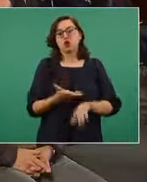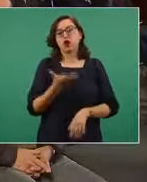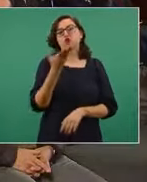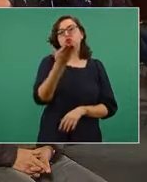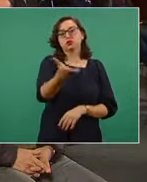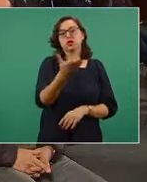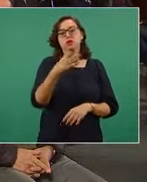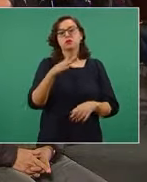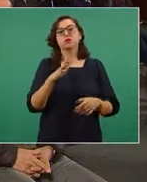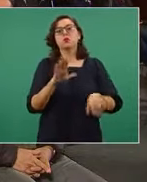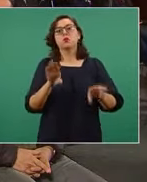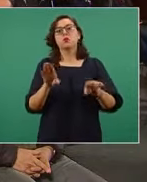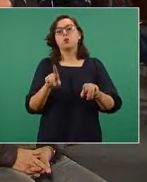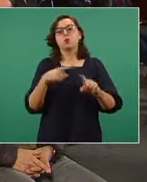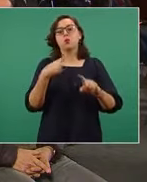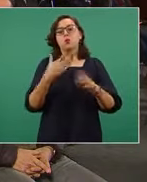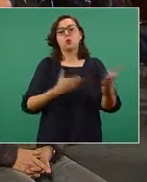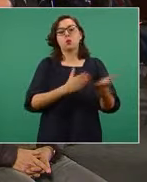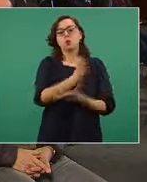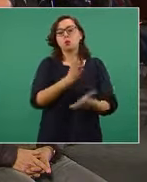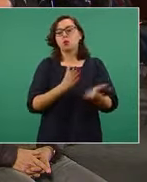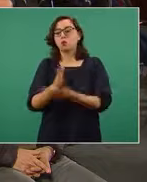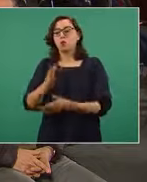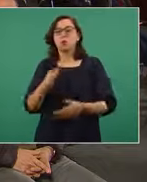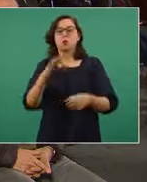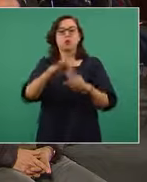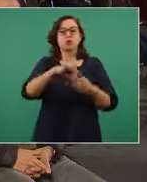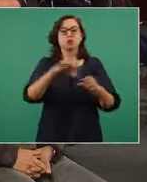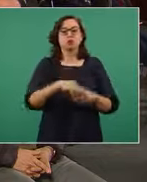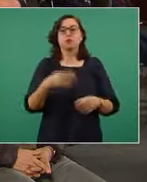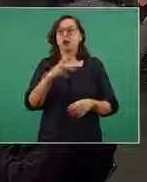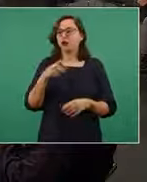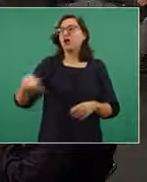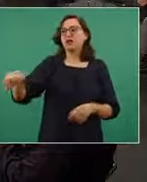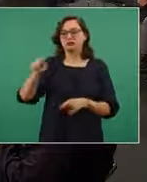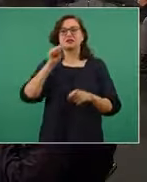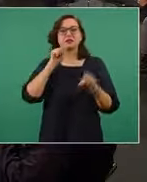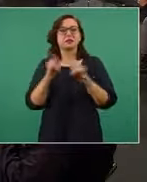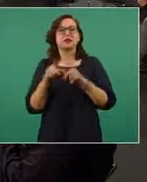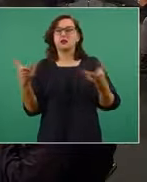las elecciones y que cuando ellos lo hacen no dicen nada. Pues mira,